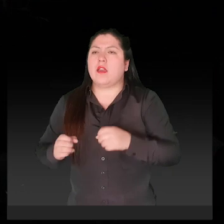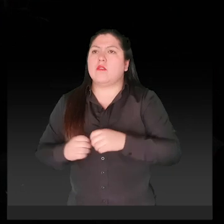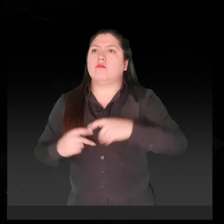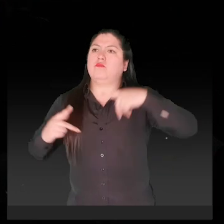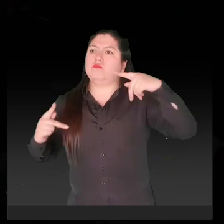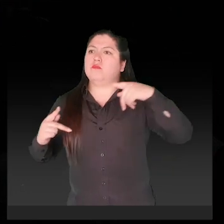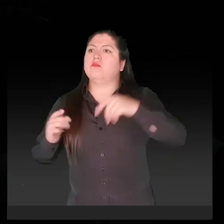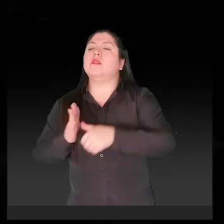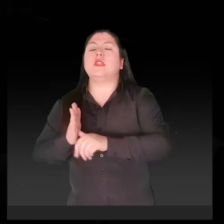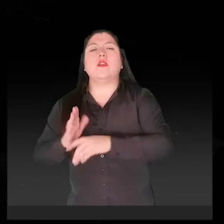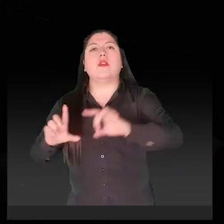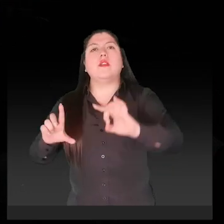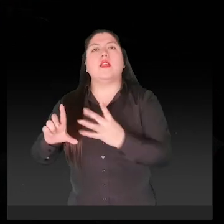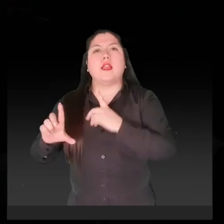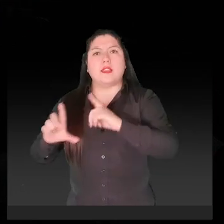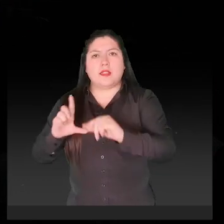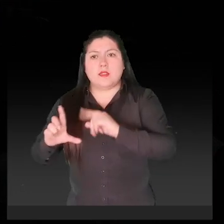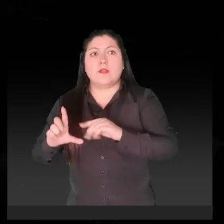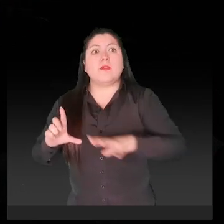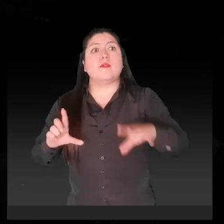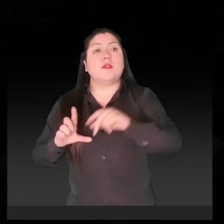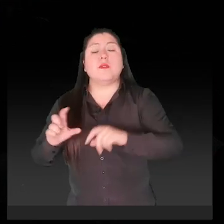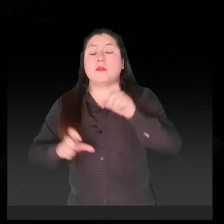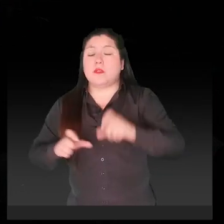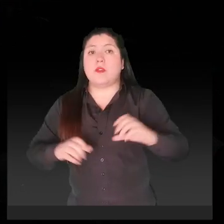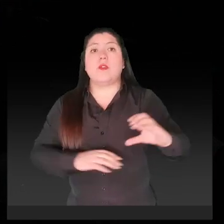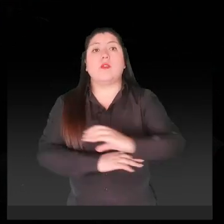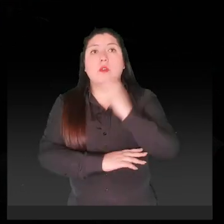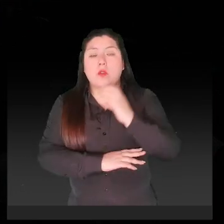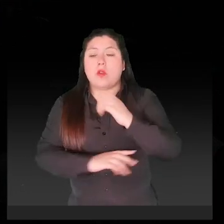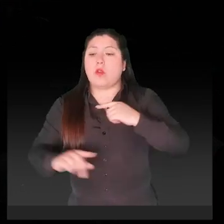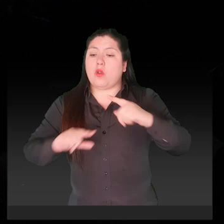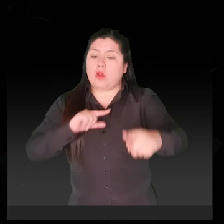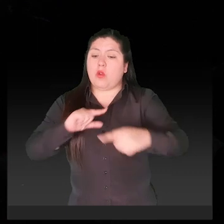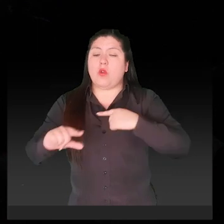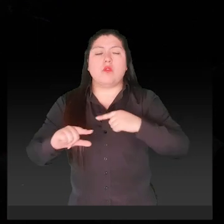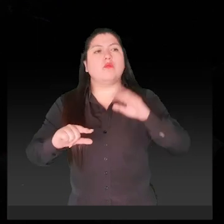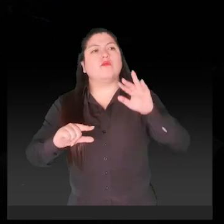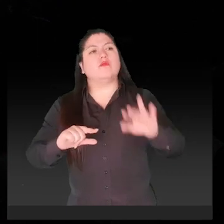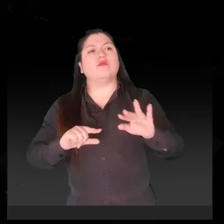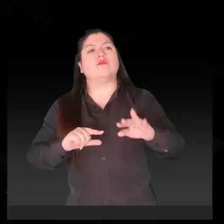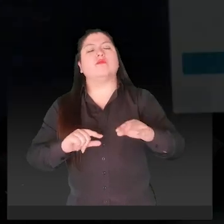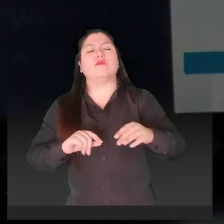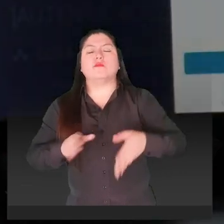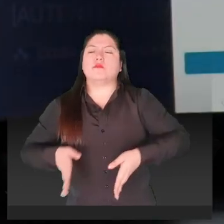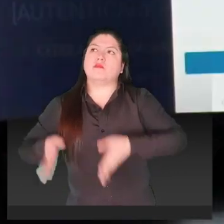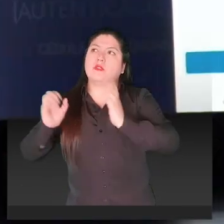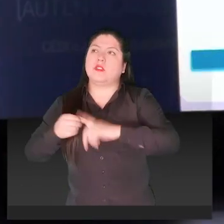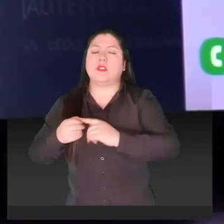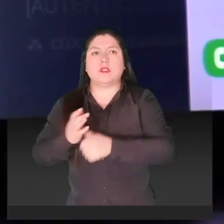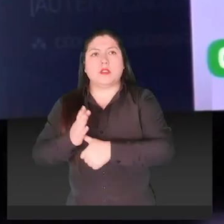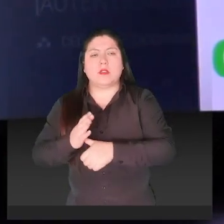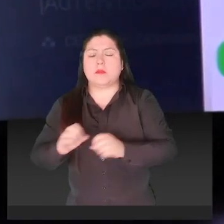registraduría. En este momento me indica que puedo hacer la habilitación de la cédula de ciudadanía digital. Para ese entonces, el colombiano